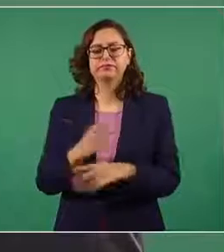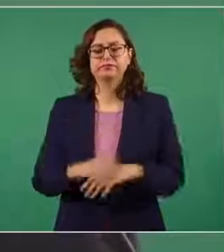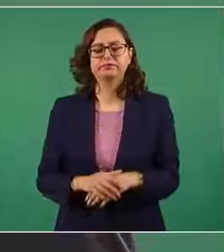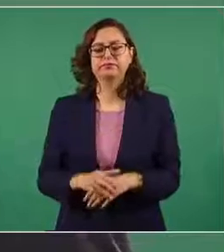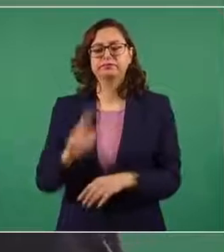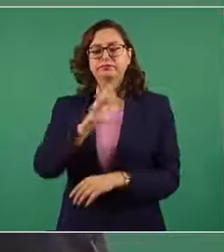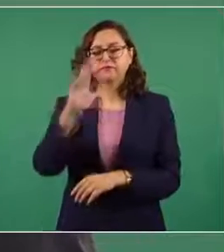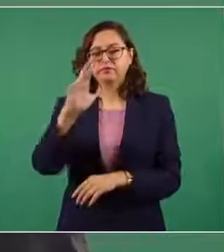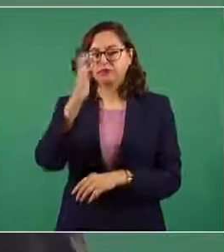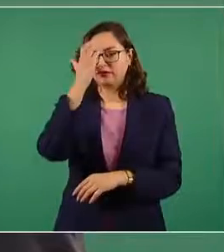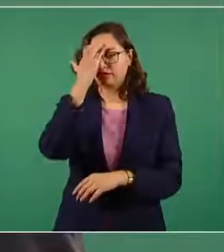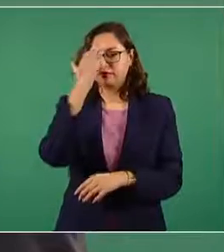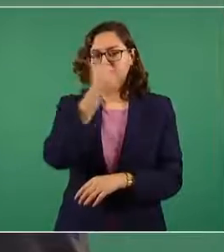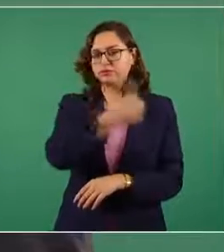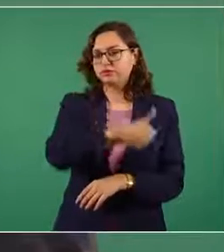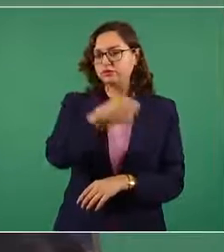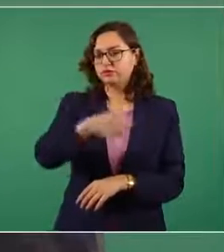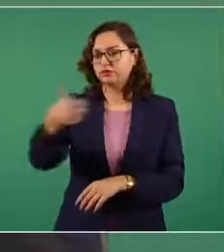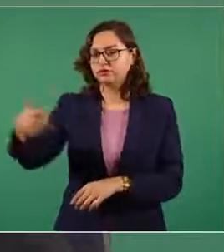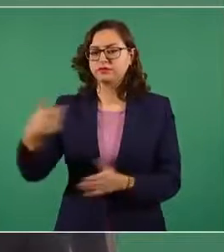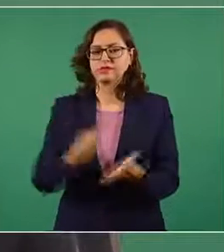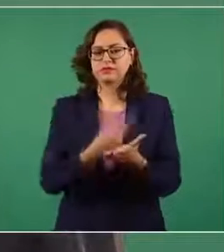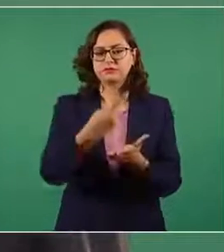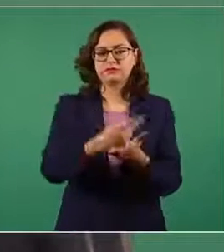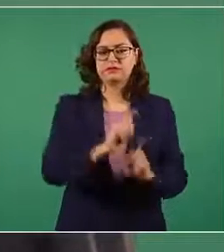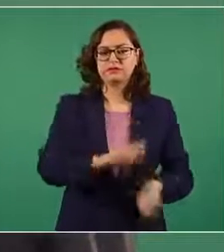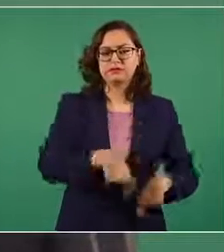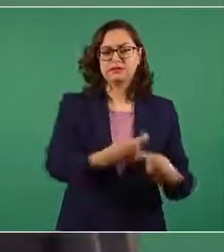entregar un reconocimiento a cada uno.